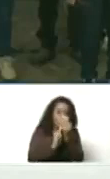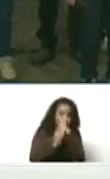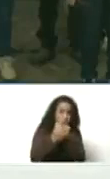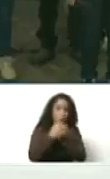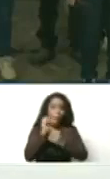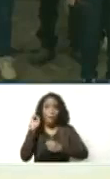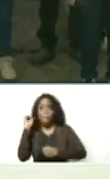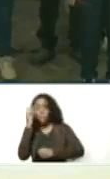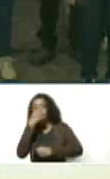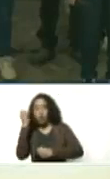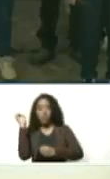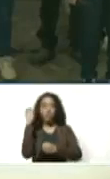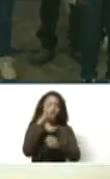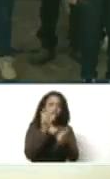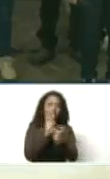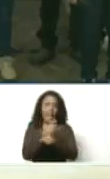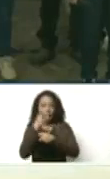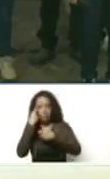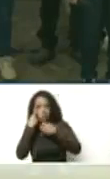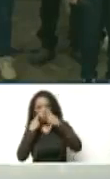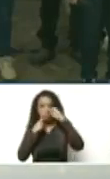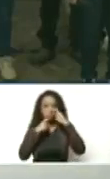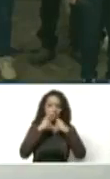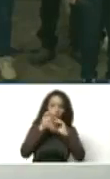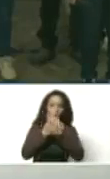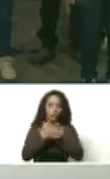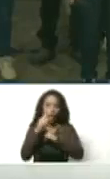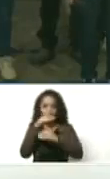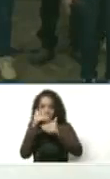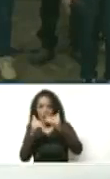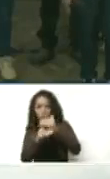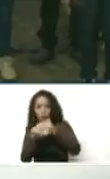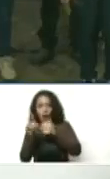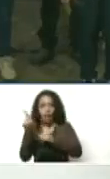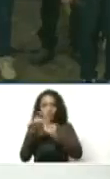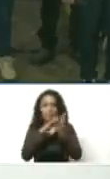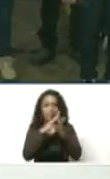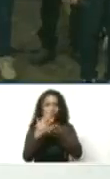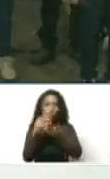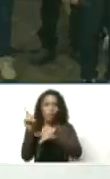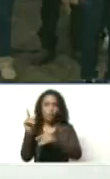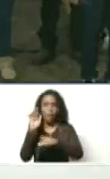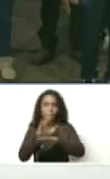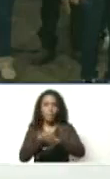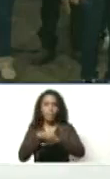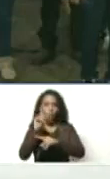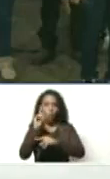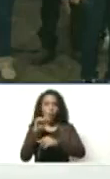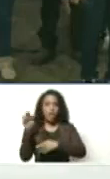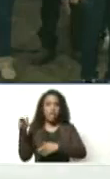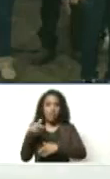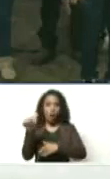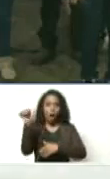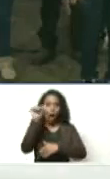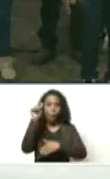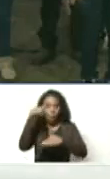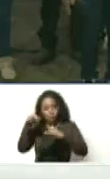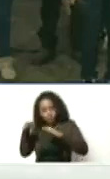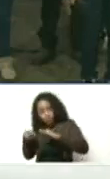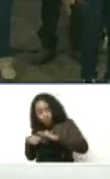bombas lacrimógenas. Hay una parte abajo en Guarataro donde pasa un manantial de agua